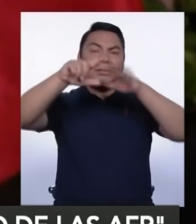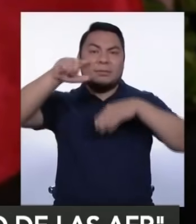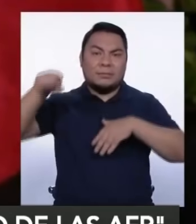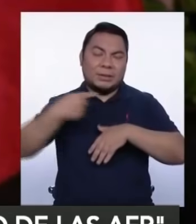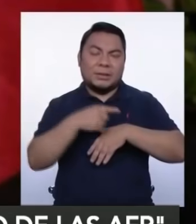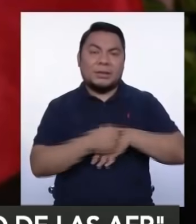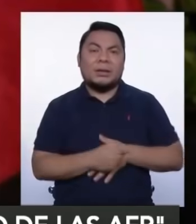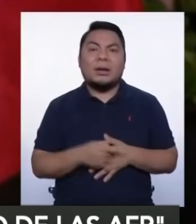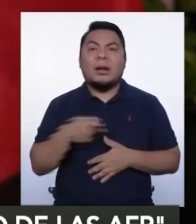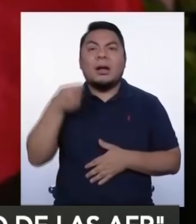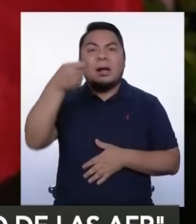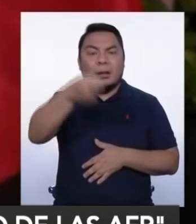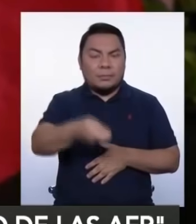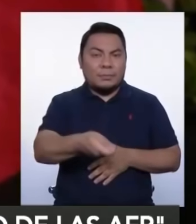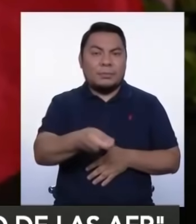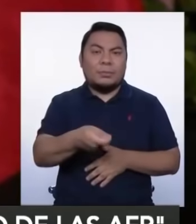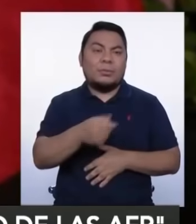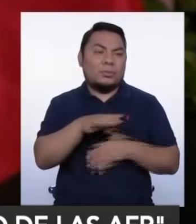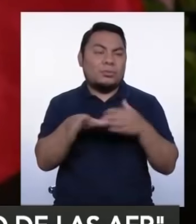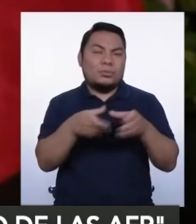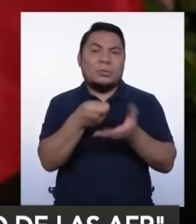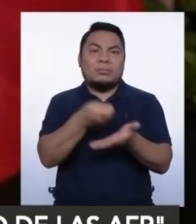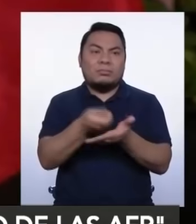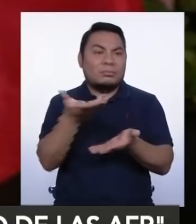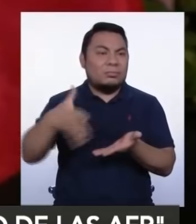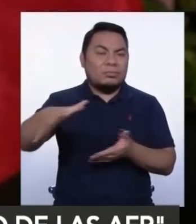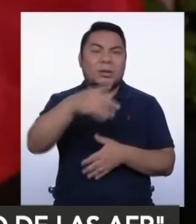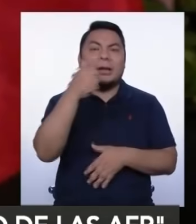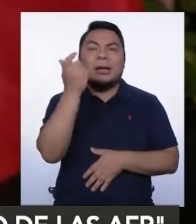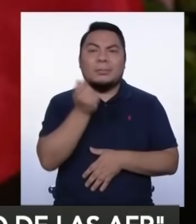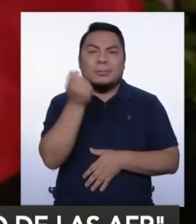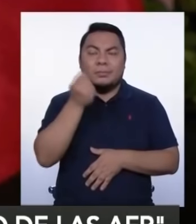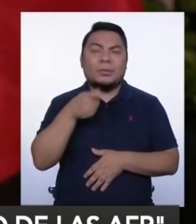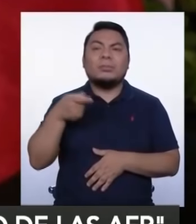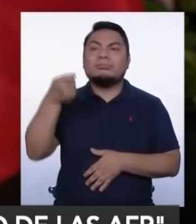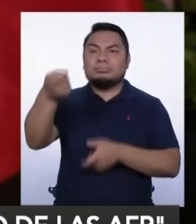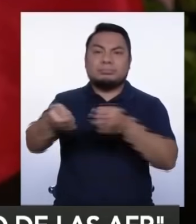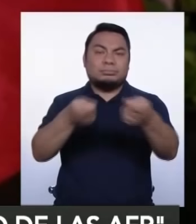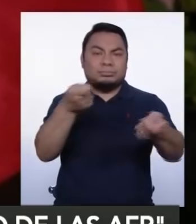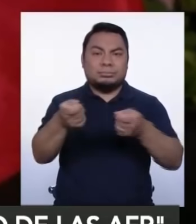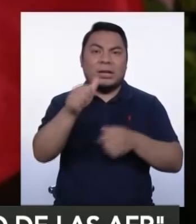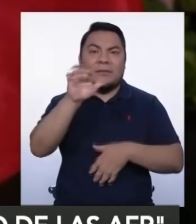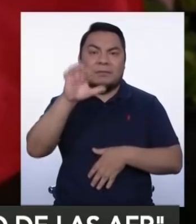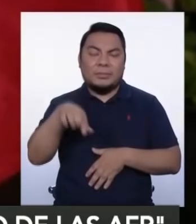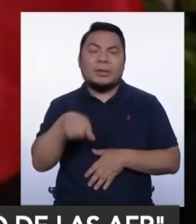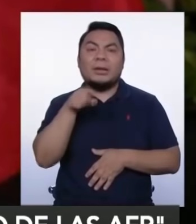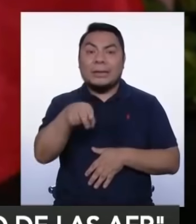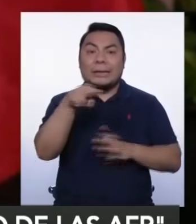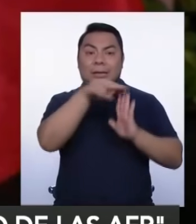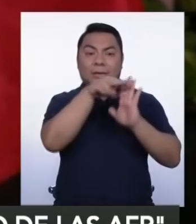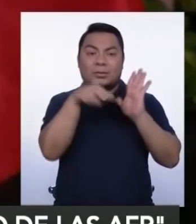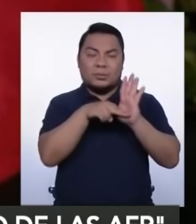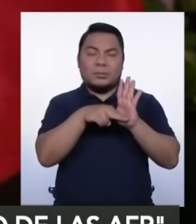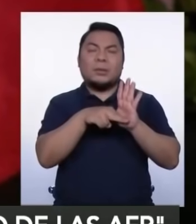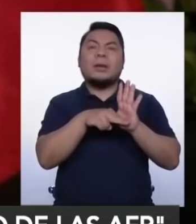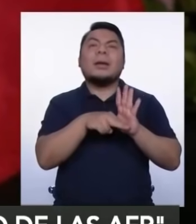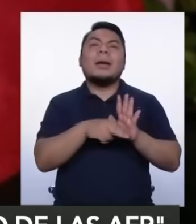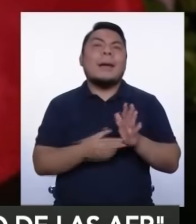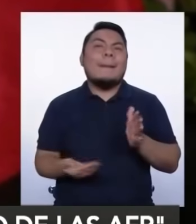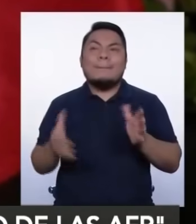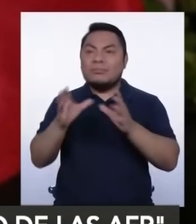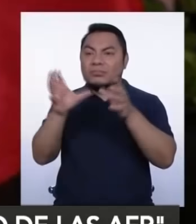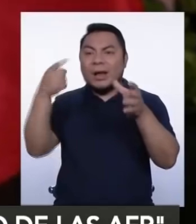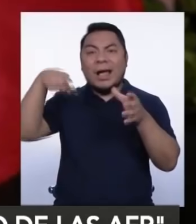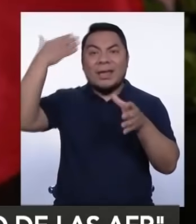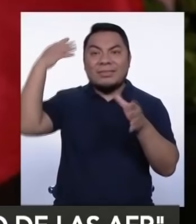3.077.000 aportantes al fondo de pensiones. Con esta norma tenemos más o menos incorporados a